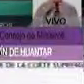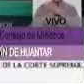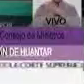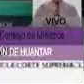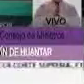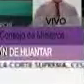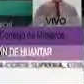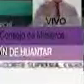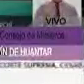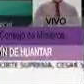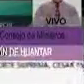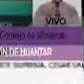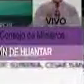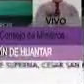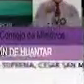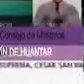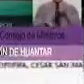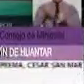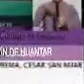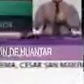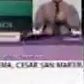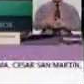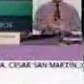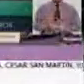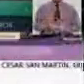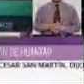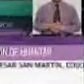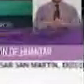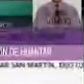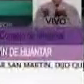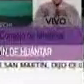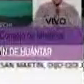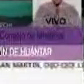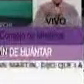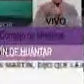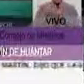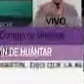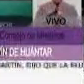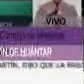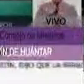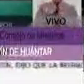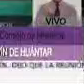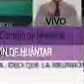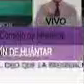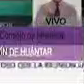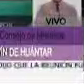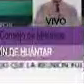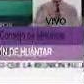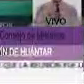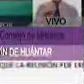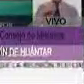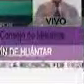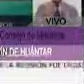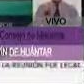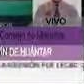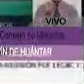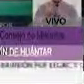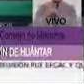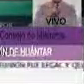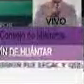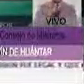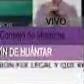eficaz administración de justicia. Eso dice la ley orgánica del Ministerio de Justicia, la ley